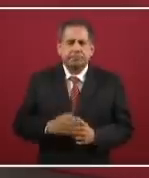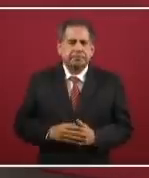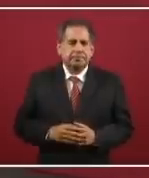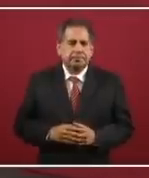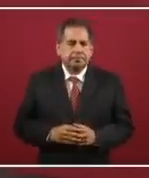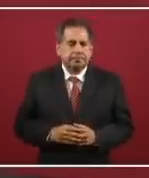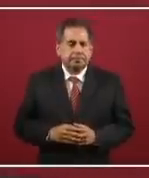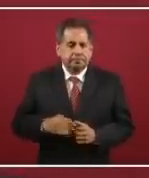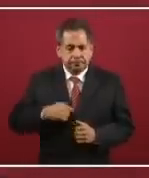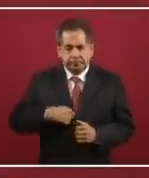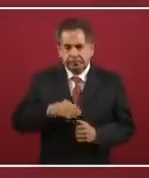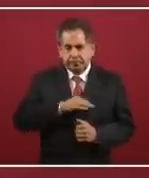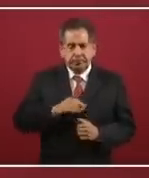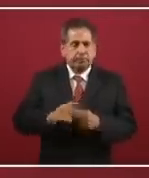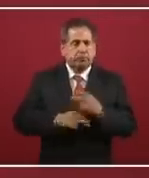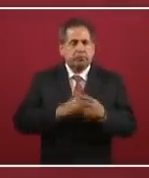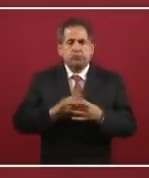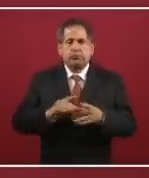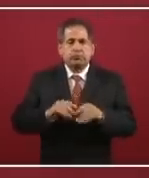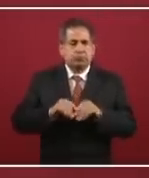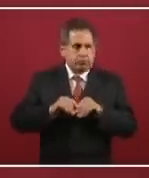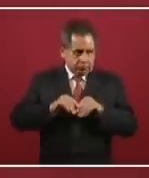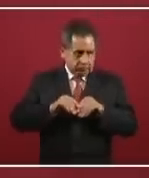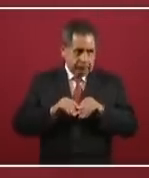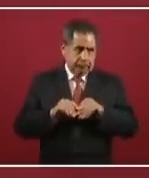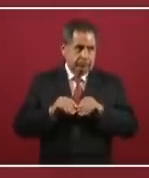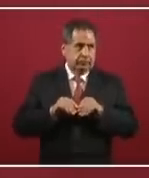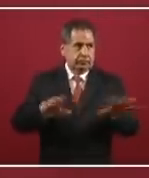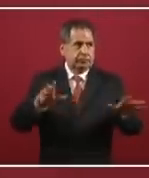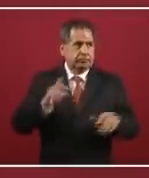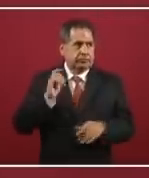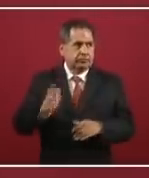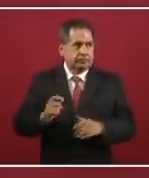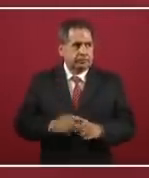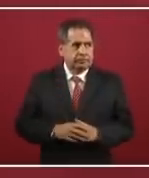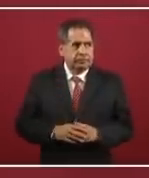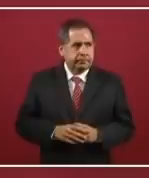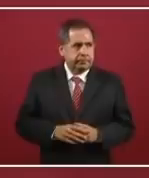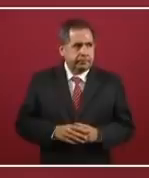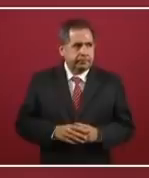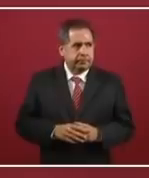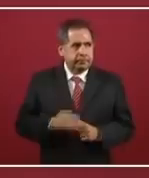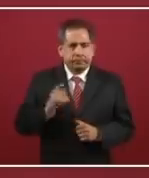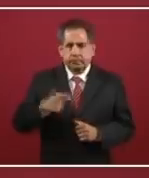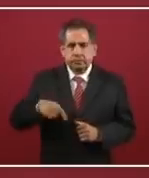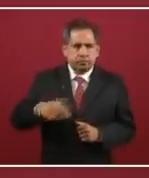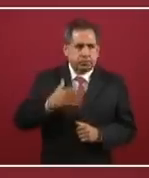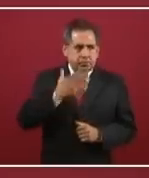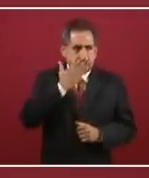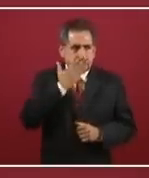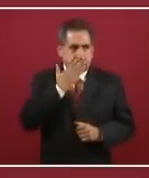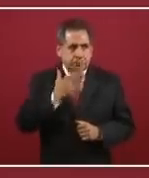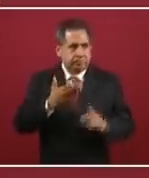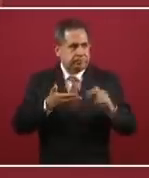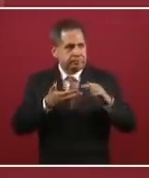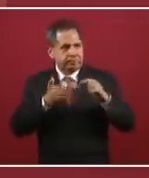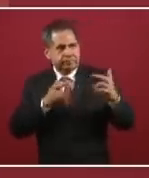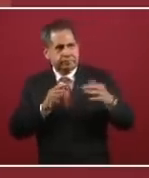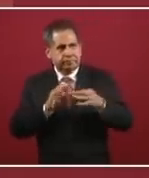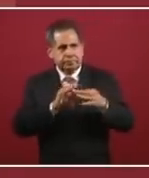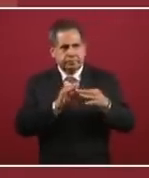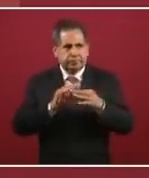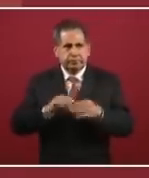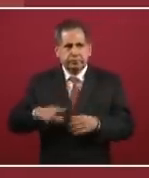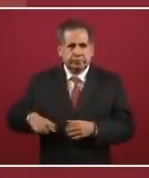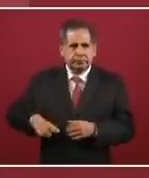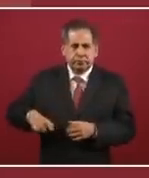puedo informarle al pueblo de México que son buenas las relaciones con el